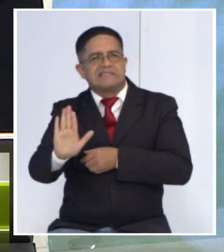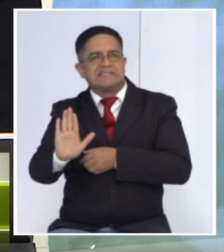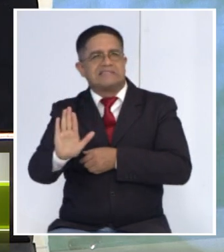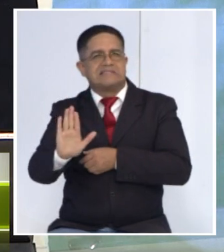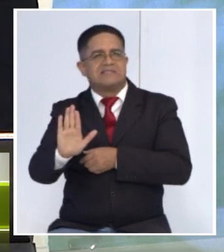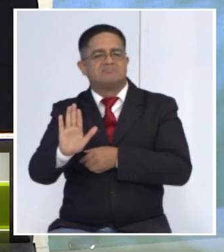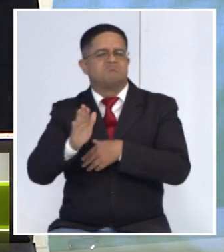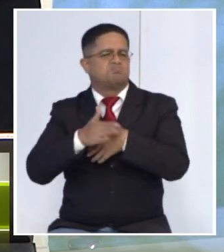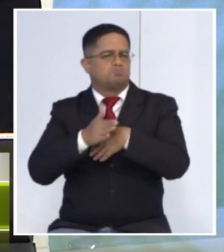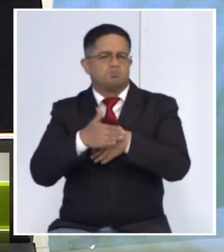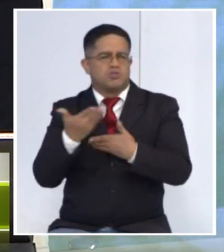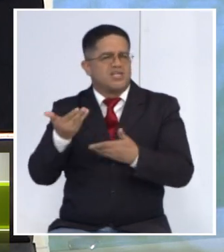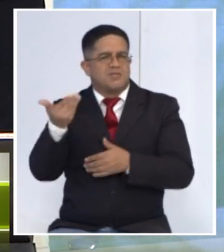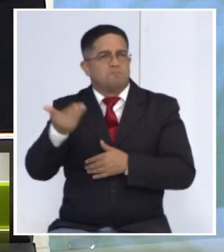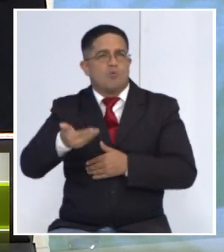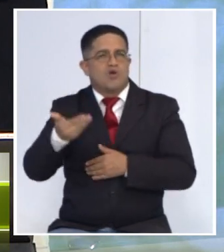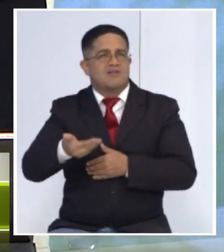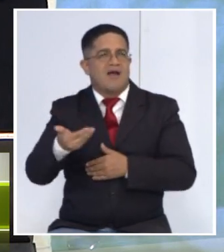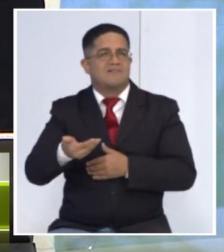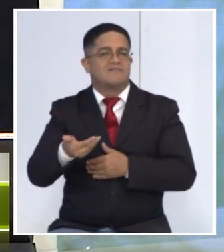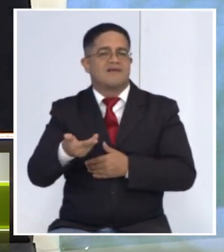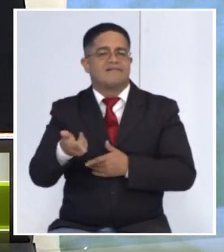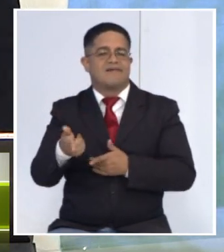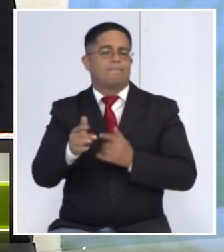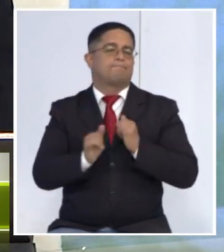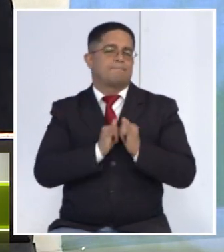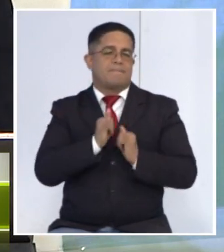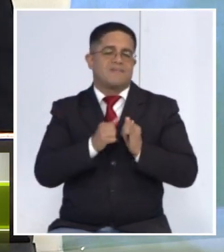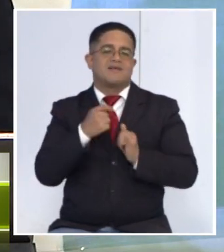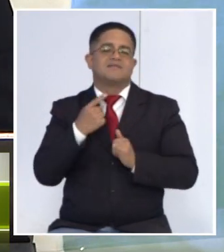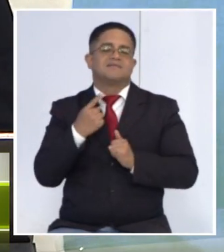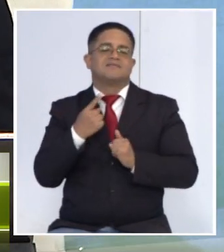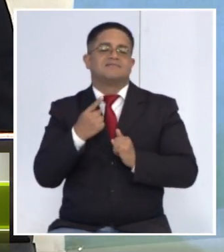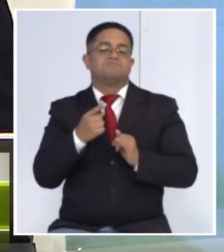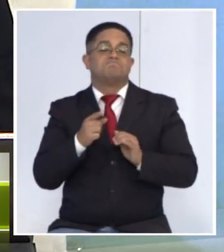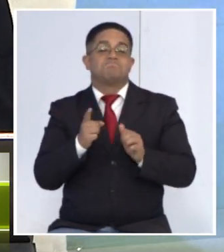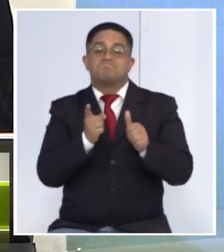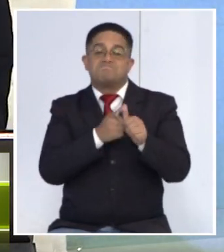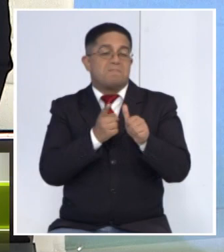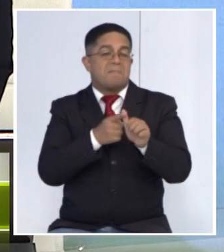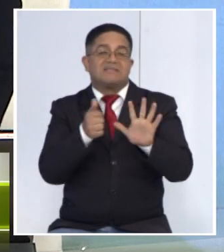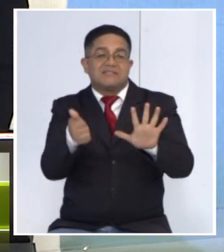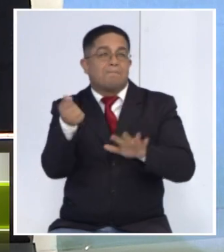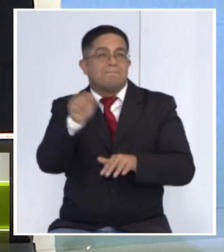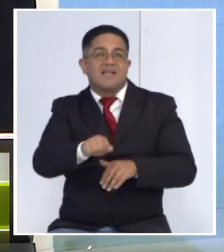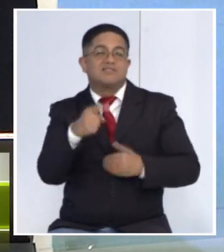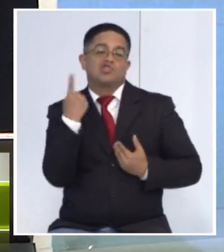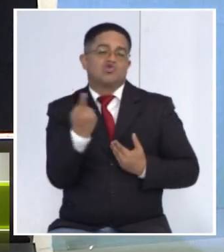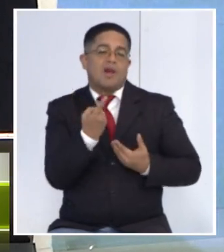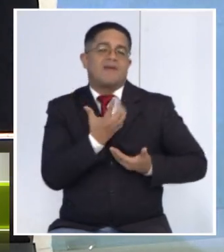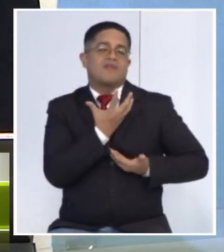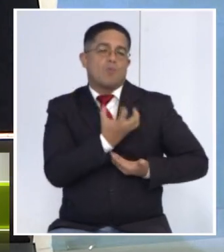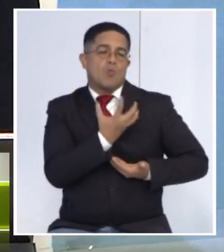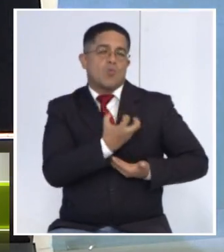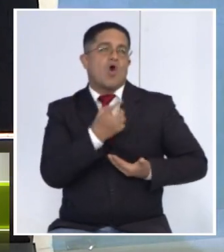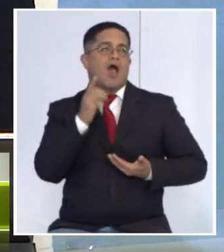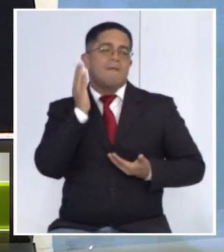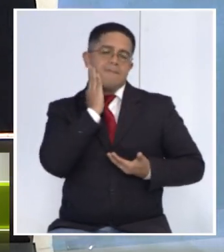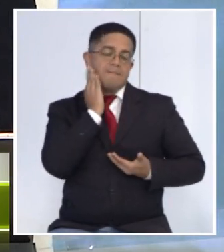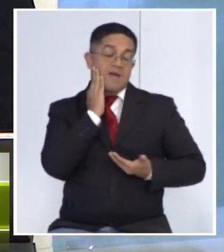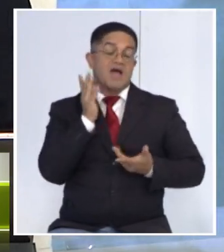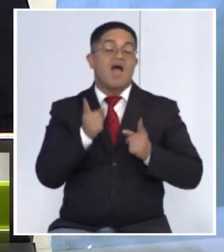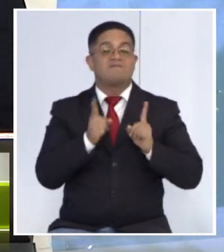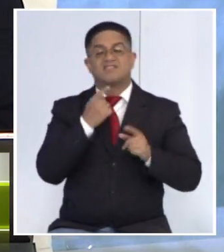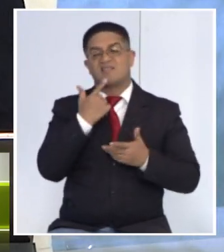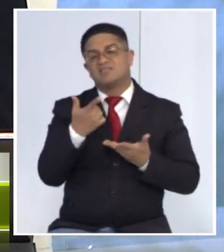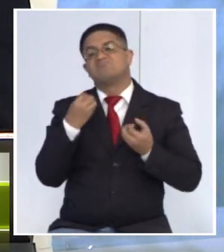es tan fundamental de que el niño se alimente durante estos primeros 6 meses de vida? Es a través de la lactancia de la mamá. A veces dicen, pero